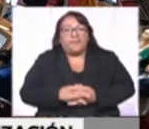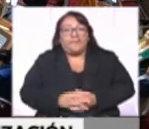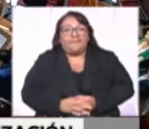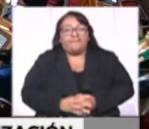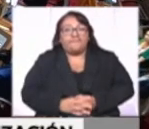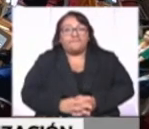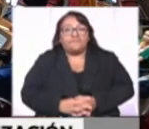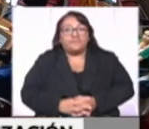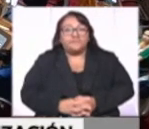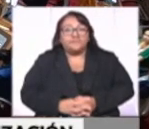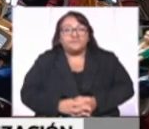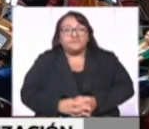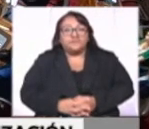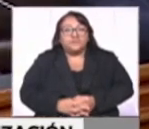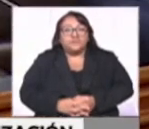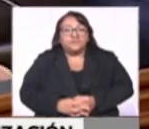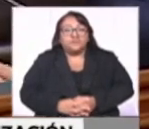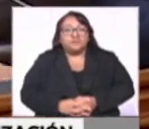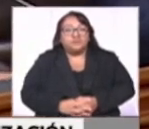Presidente.